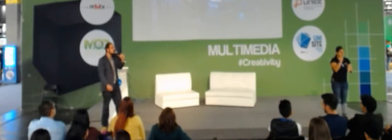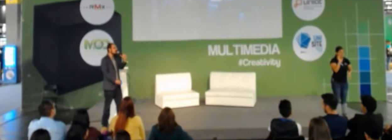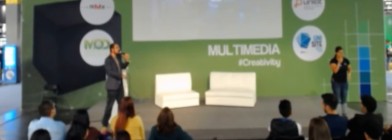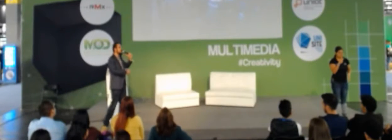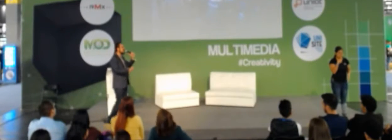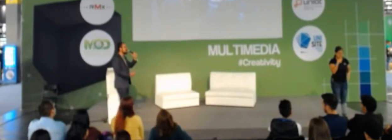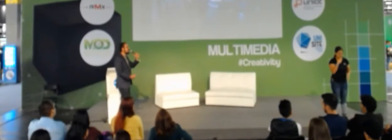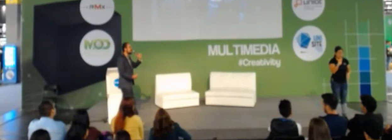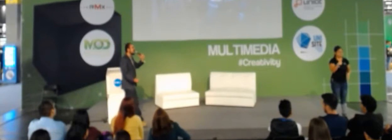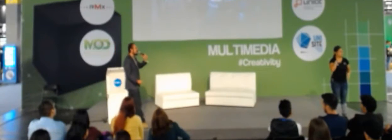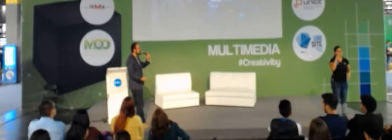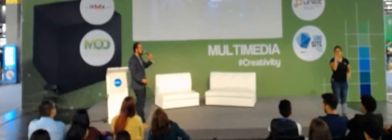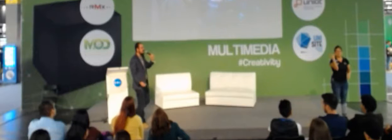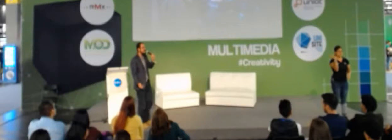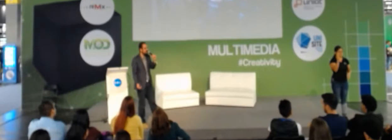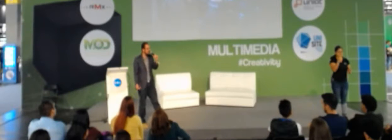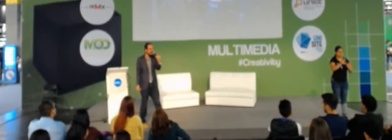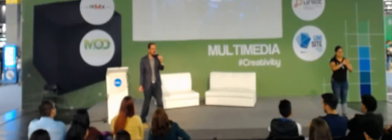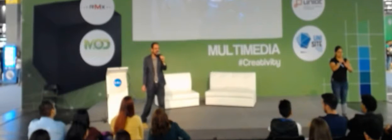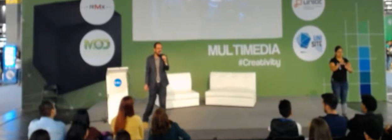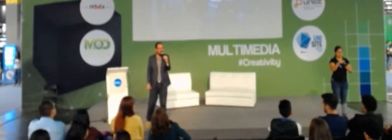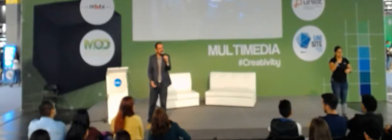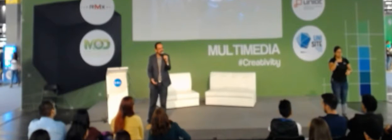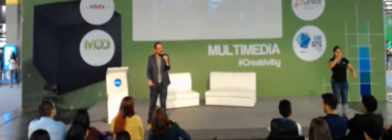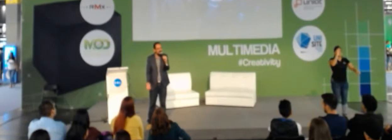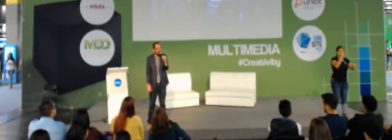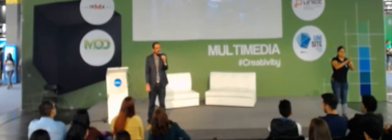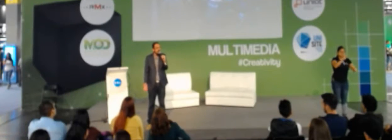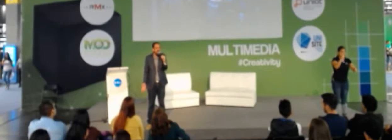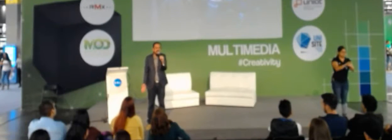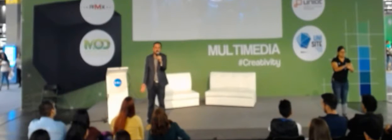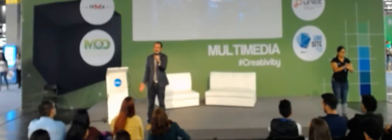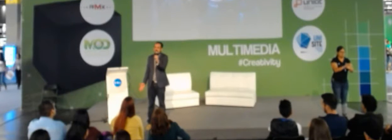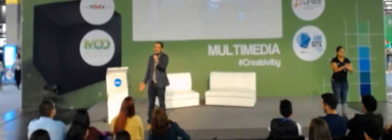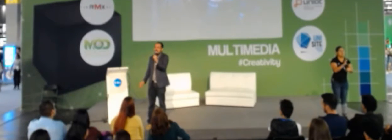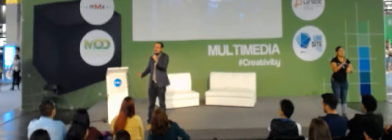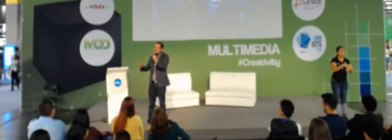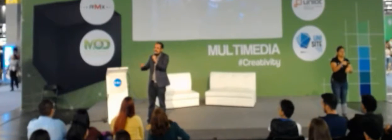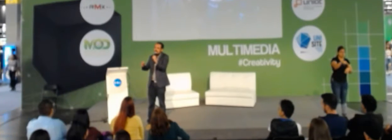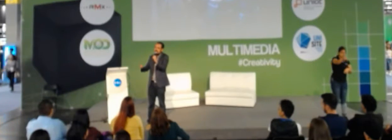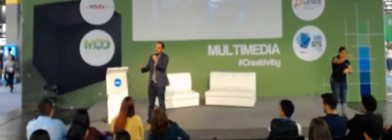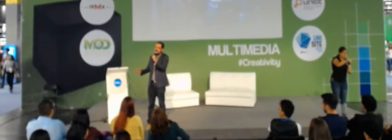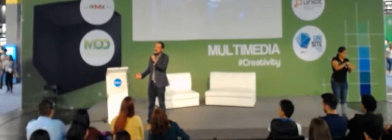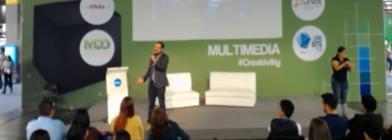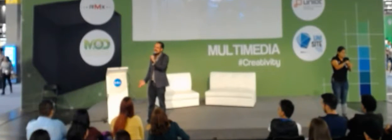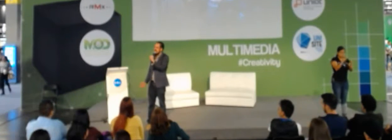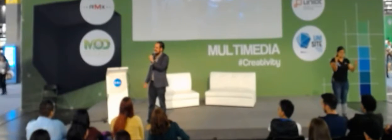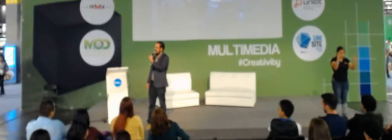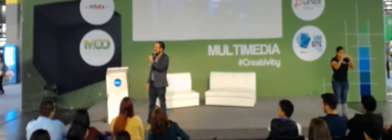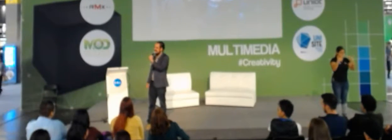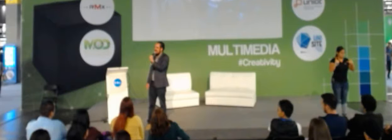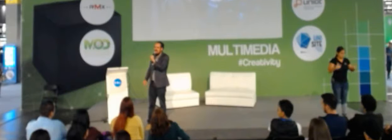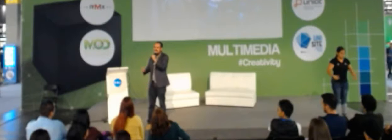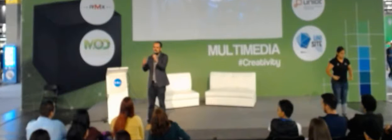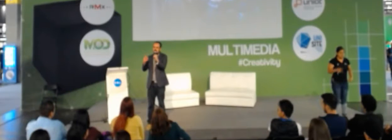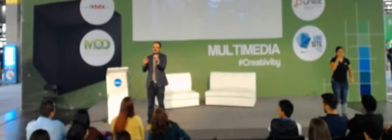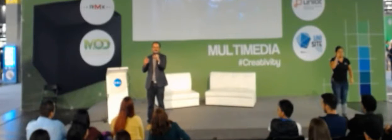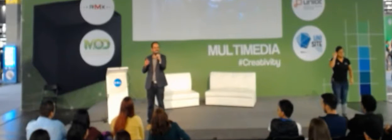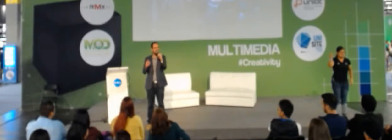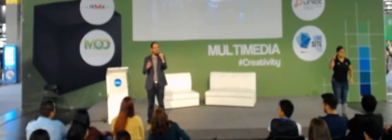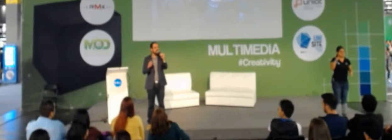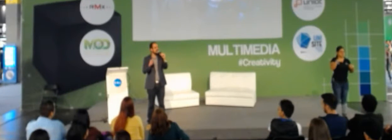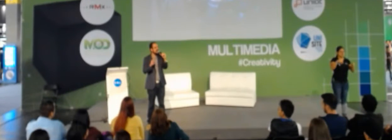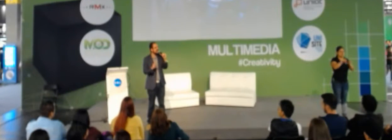Incluso yo no necesito ser la causa para defenderla, porque estamos hablando de derechos. Y Martin Luther King lo decía, la